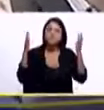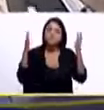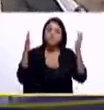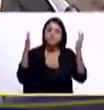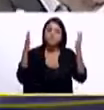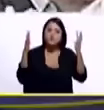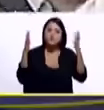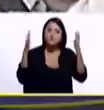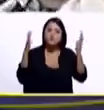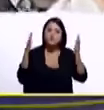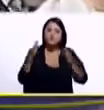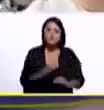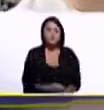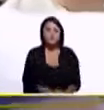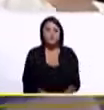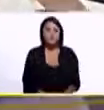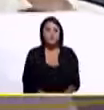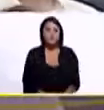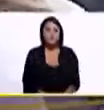venezolana.